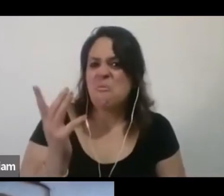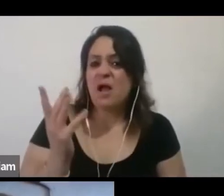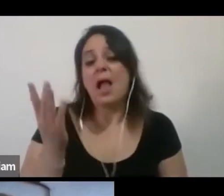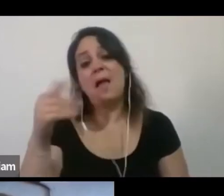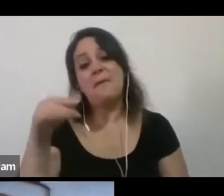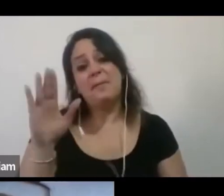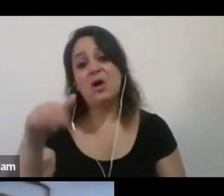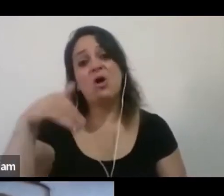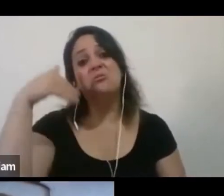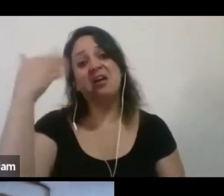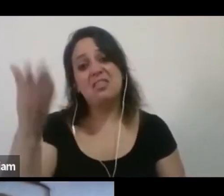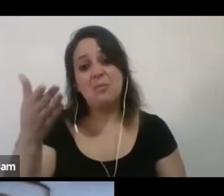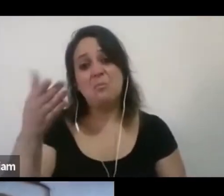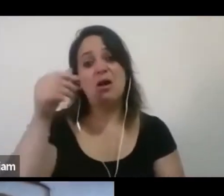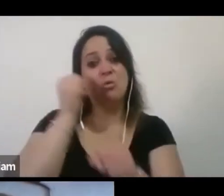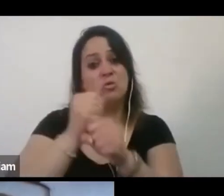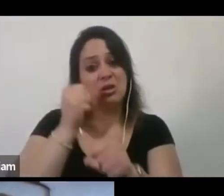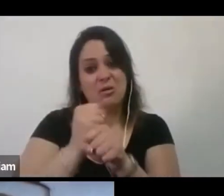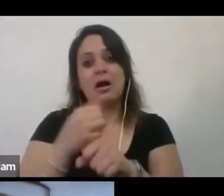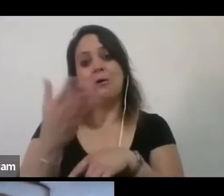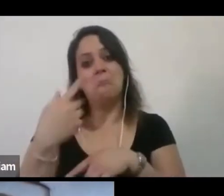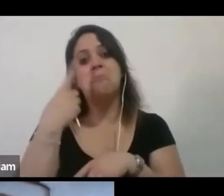más en lo ocupacional.